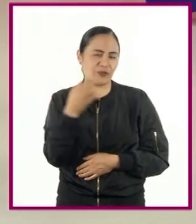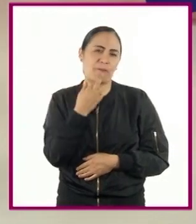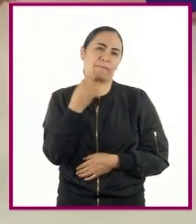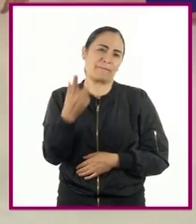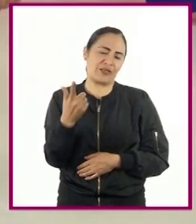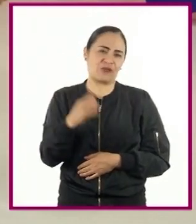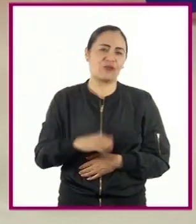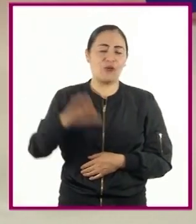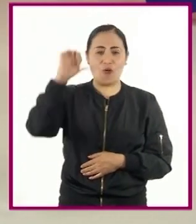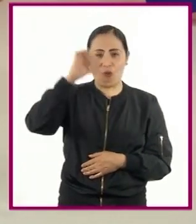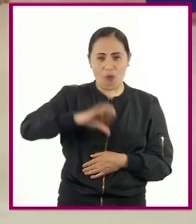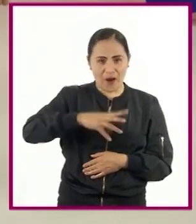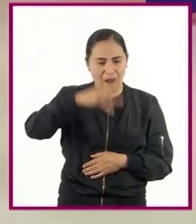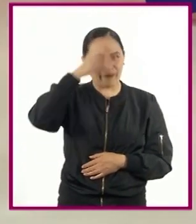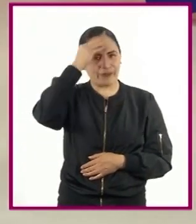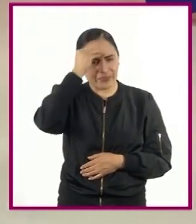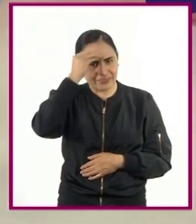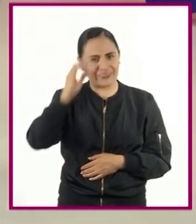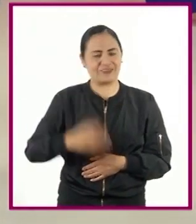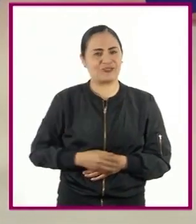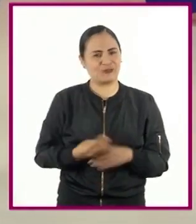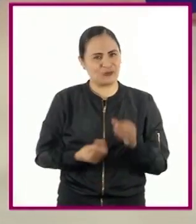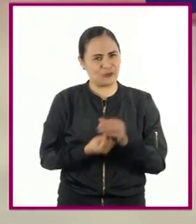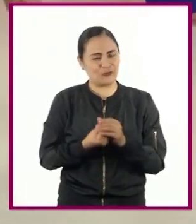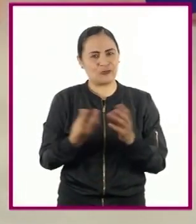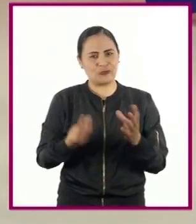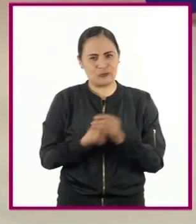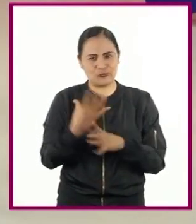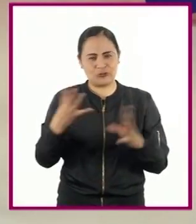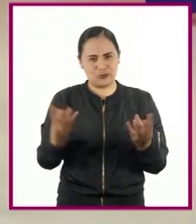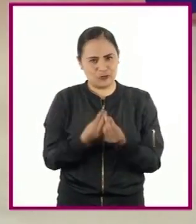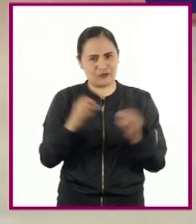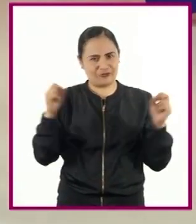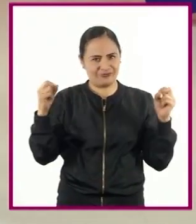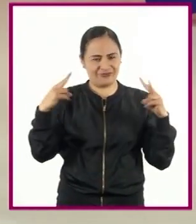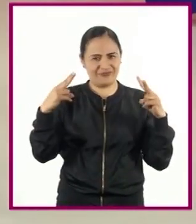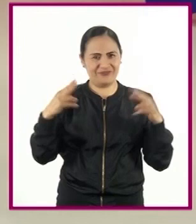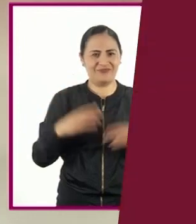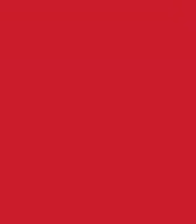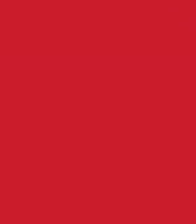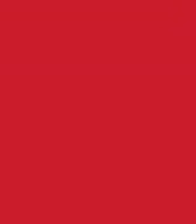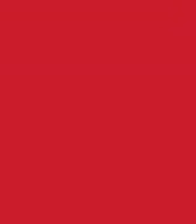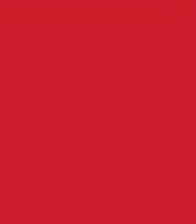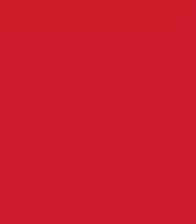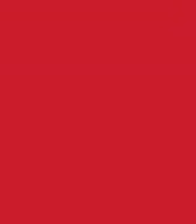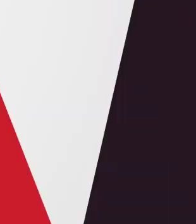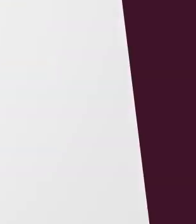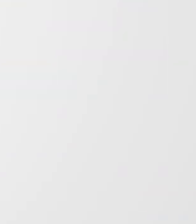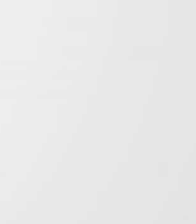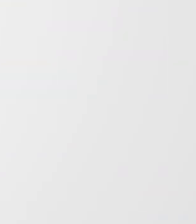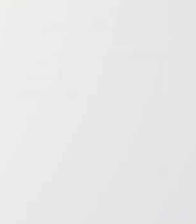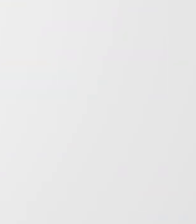aprendido algo nuevo juntos. ¡Hasta la próxima! ¡Hasta la próxima!